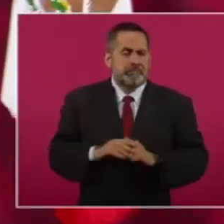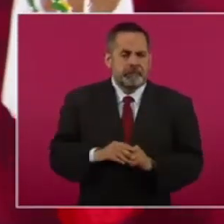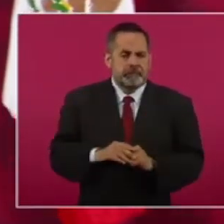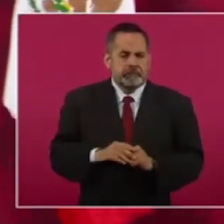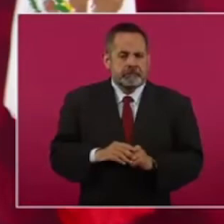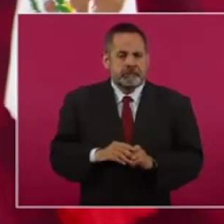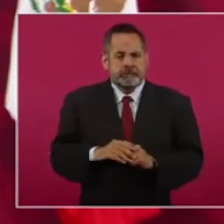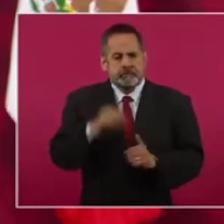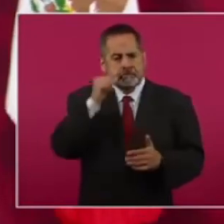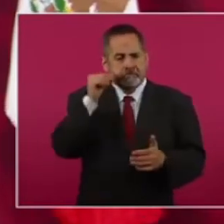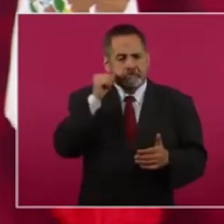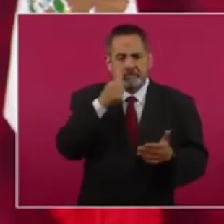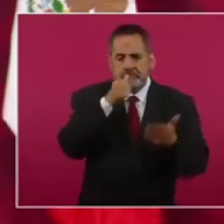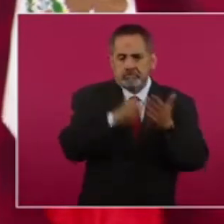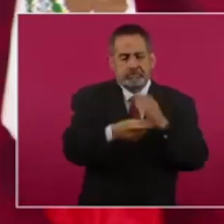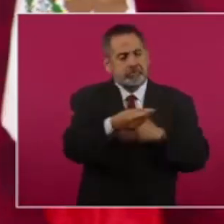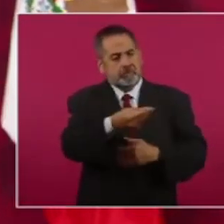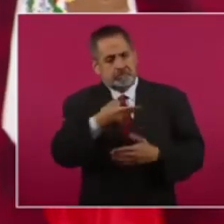Me llegó ayer